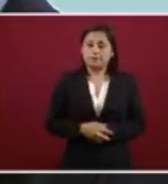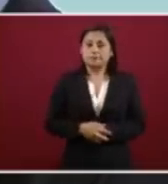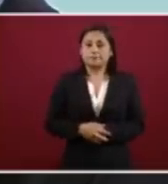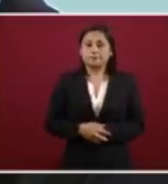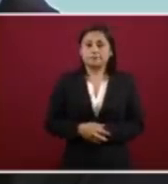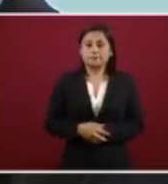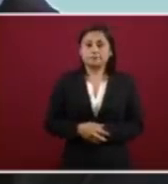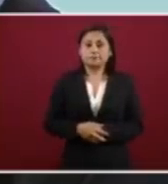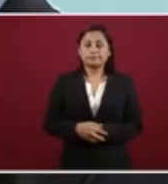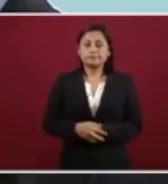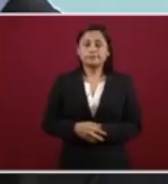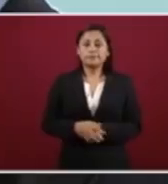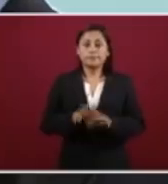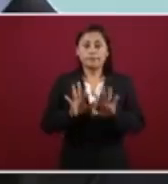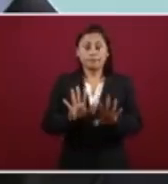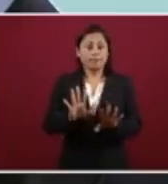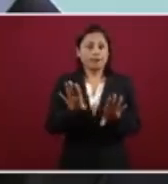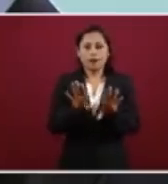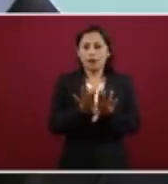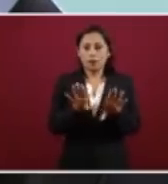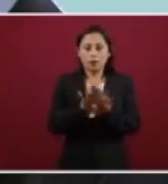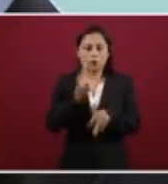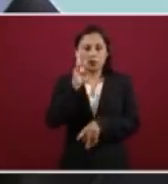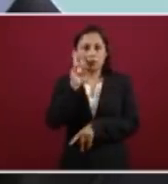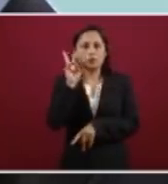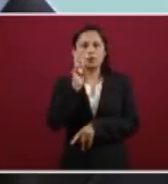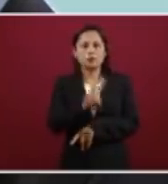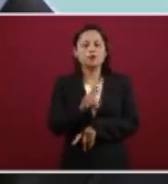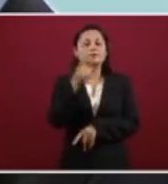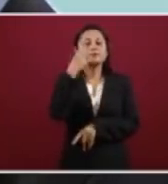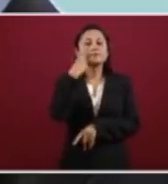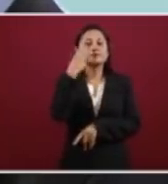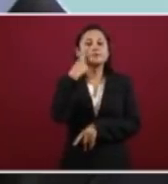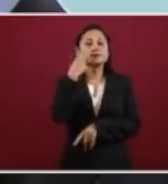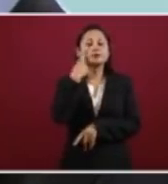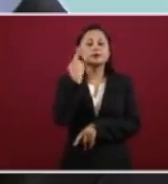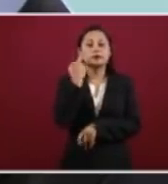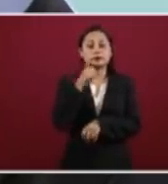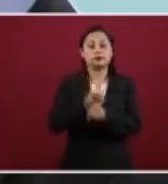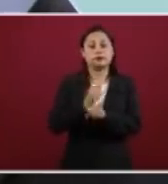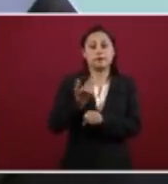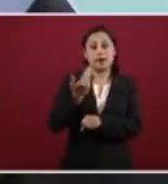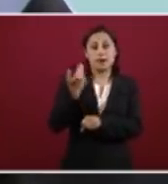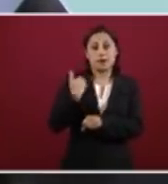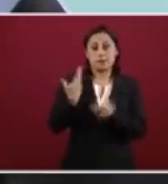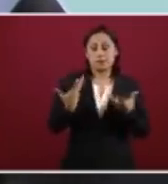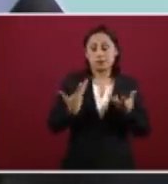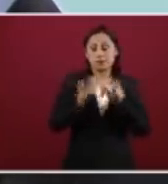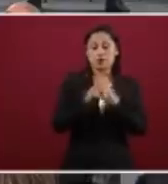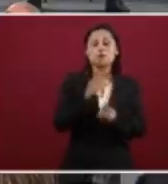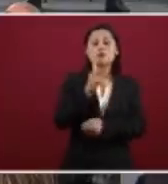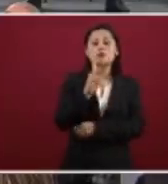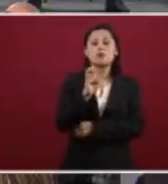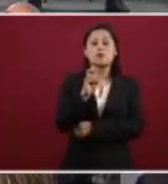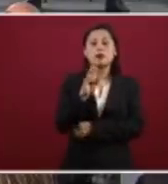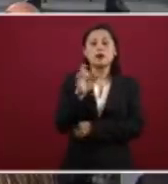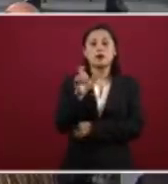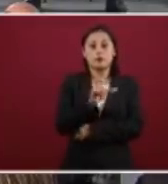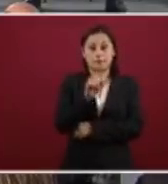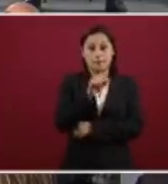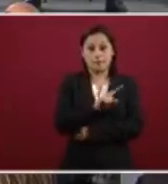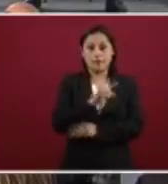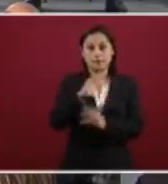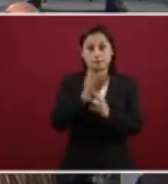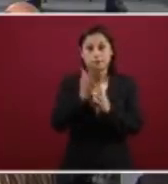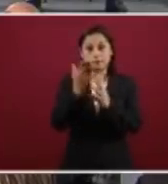Y prueba de ello es una transacción que iniciamos la semana pasada con Pemex. Es una transacción en tres partes. No voy a